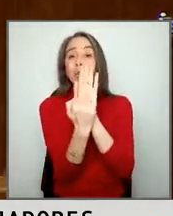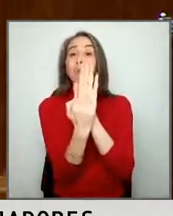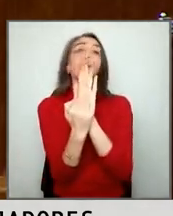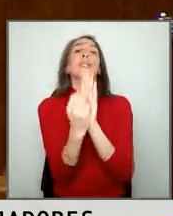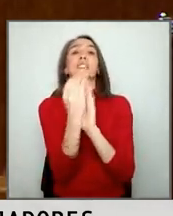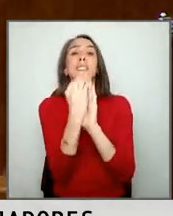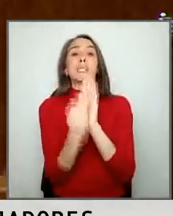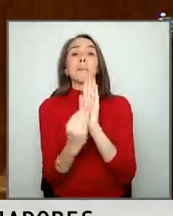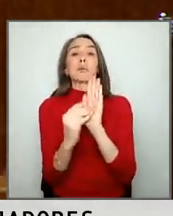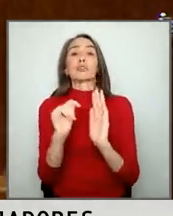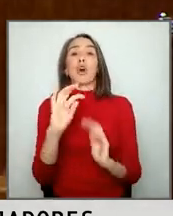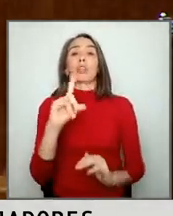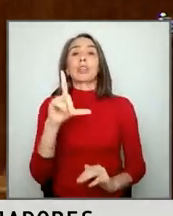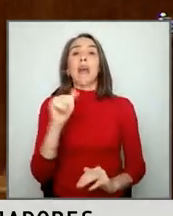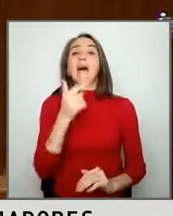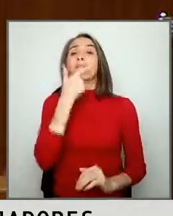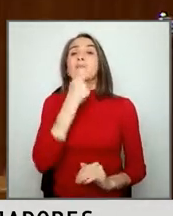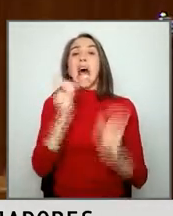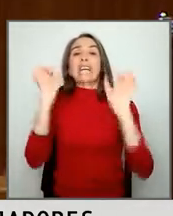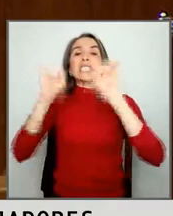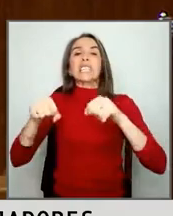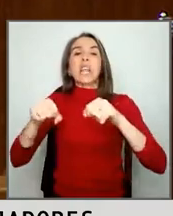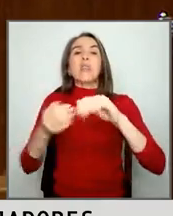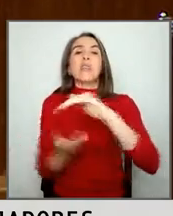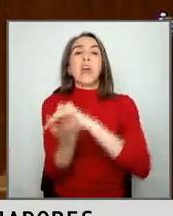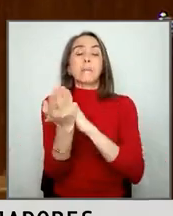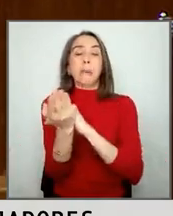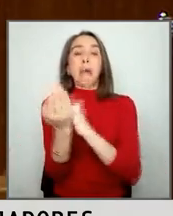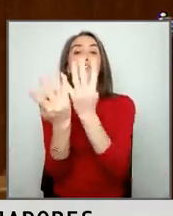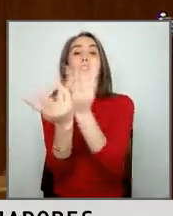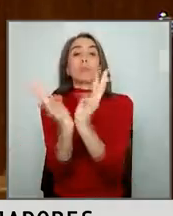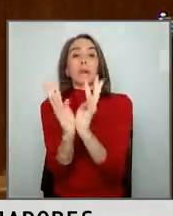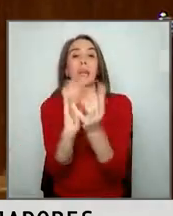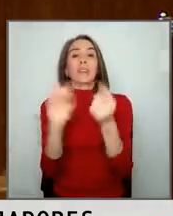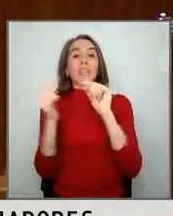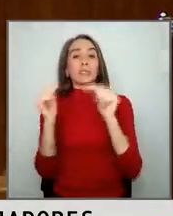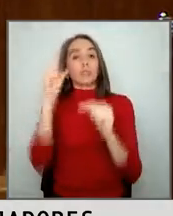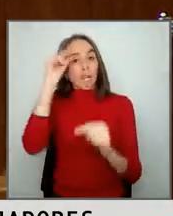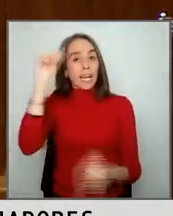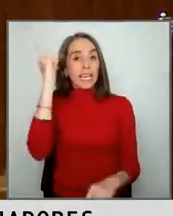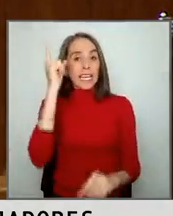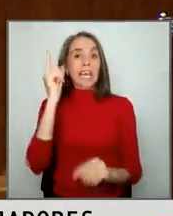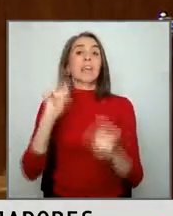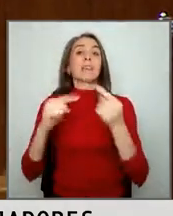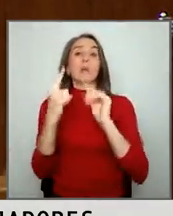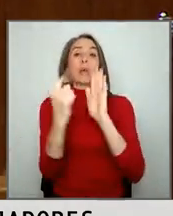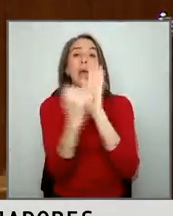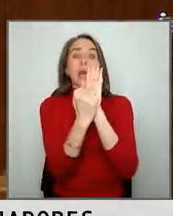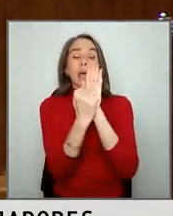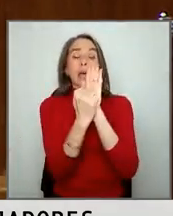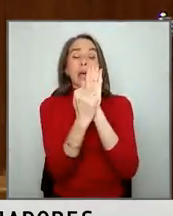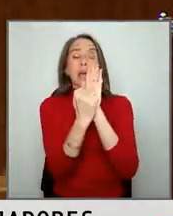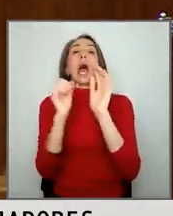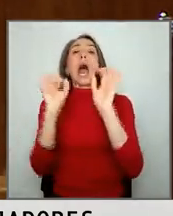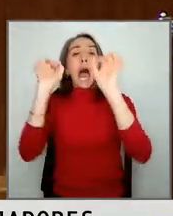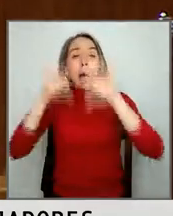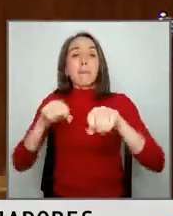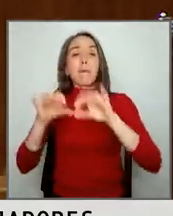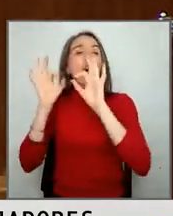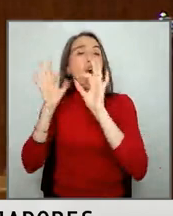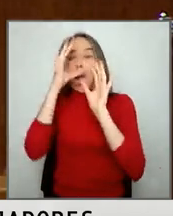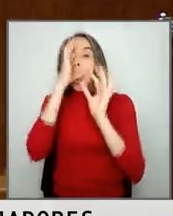despacho Por lo cual se la discutió en general y en particular a la vez aprobándose en los mismos términos propuestos por el senado